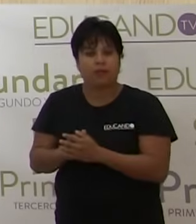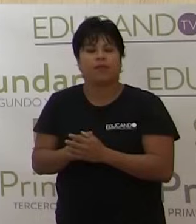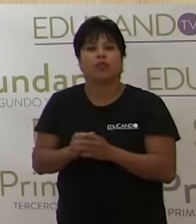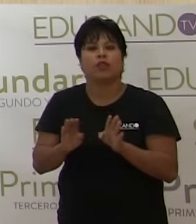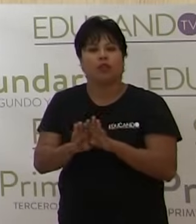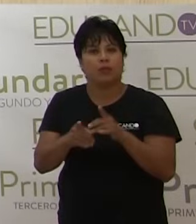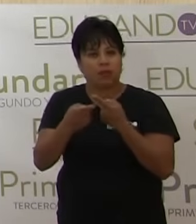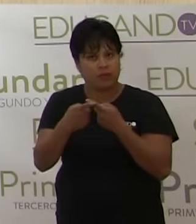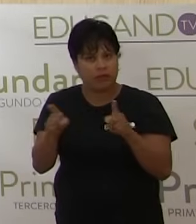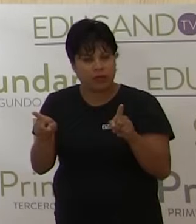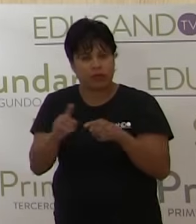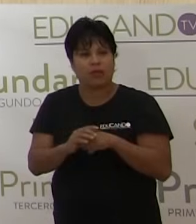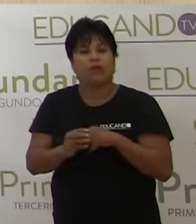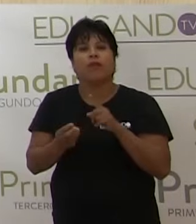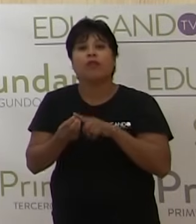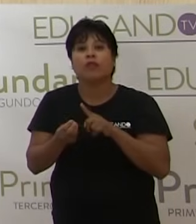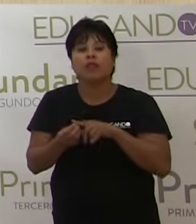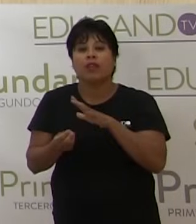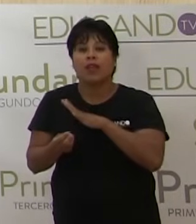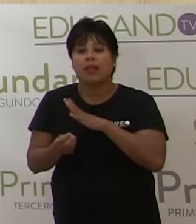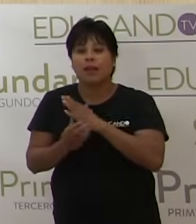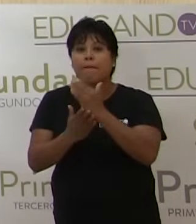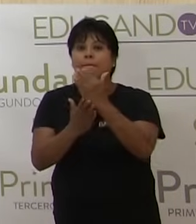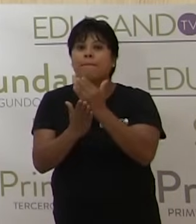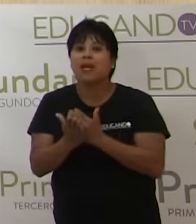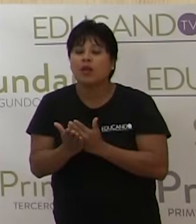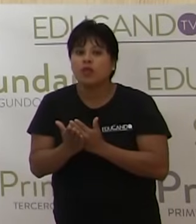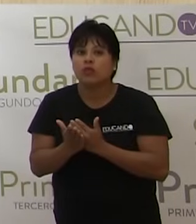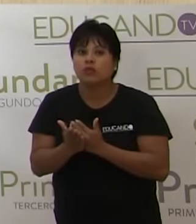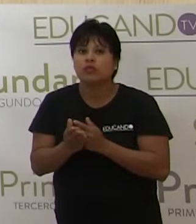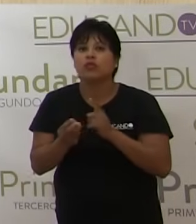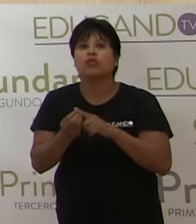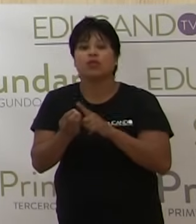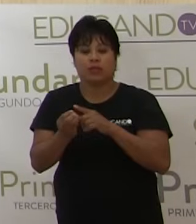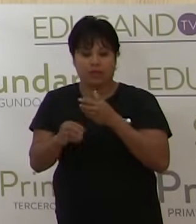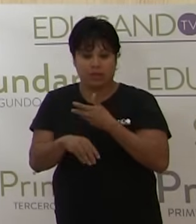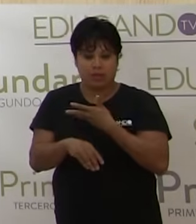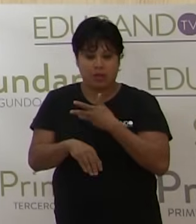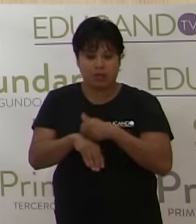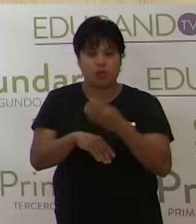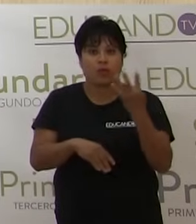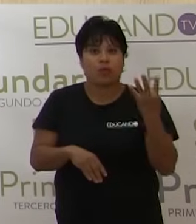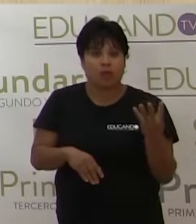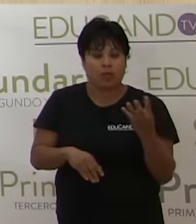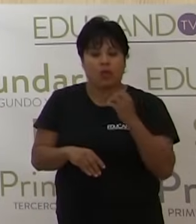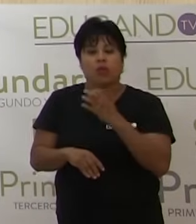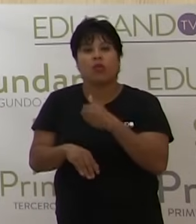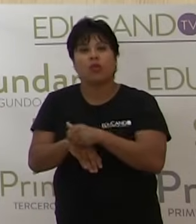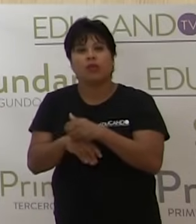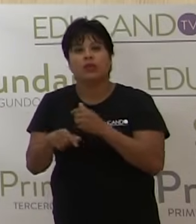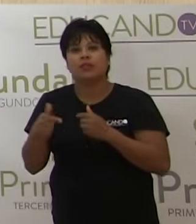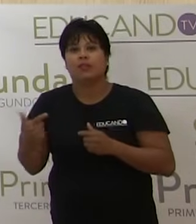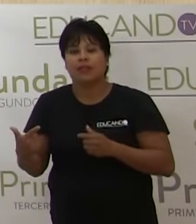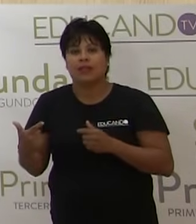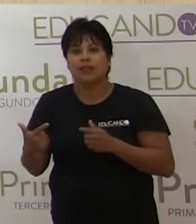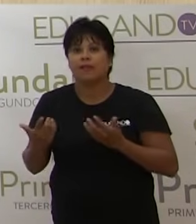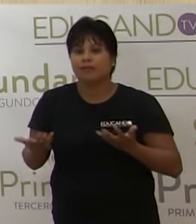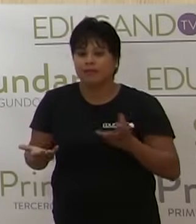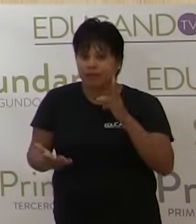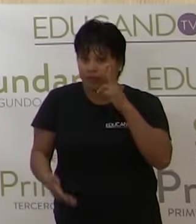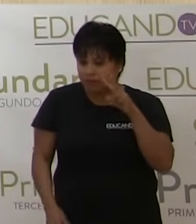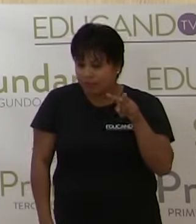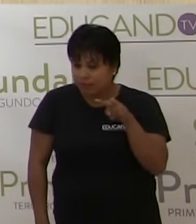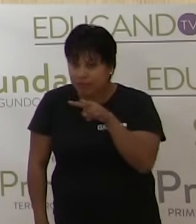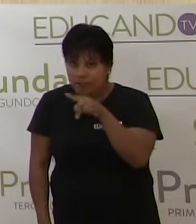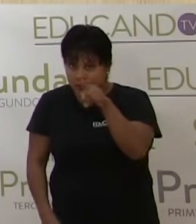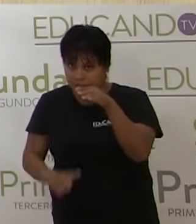manera distinta dónde hay menos donde está el cuatro o donde está el si ya observaste